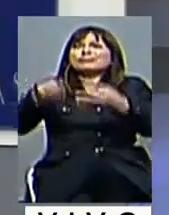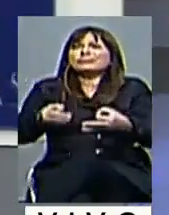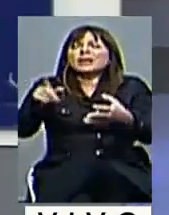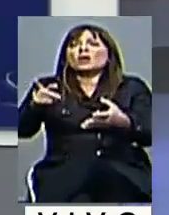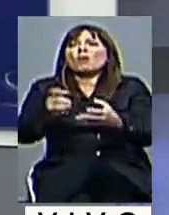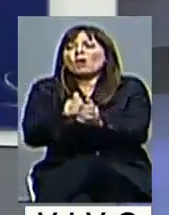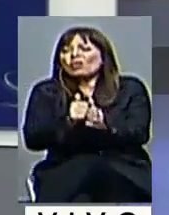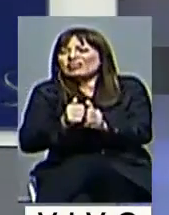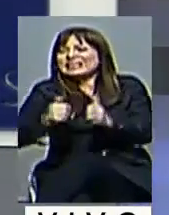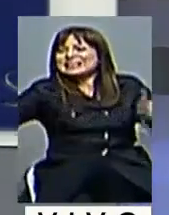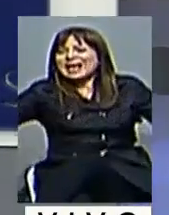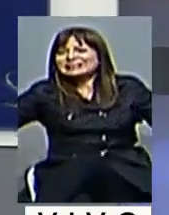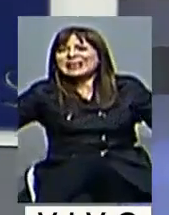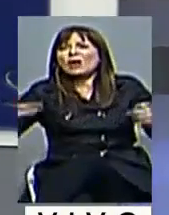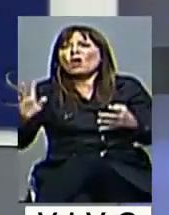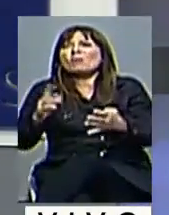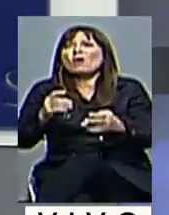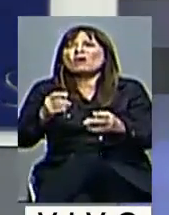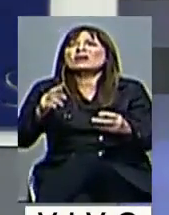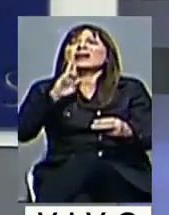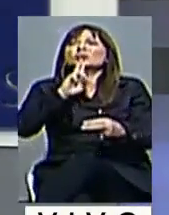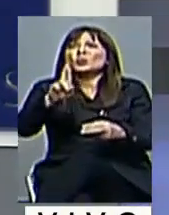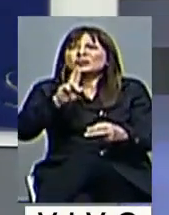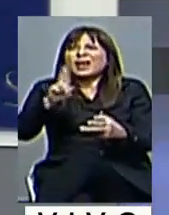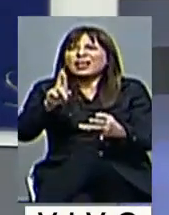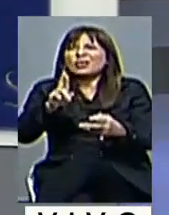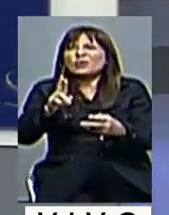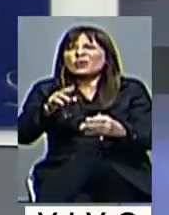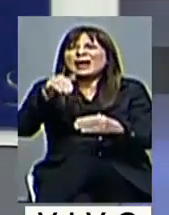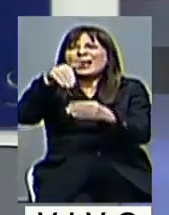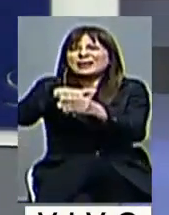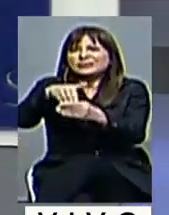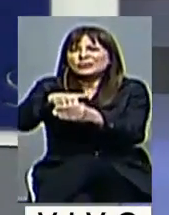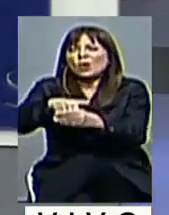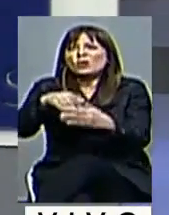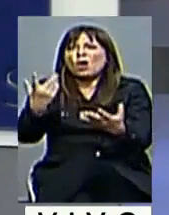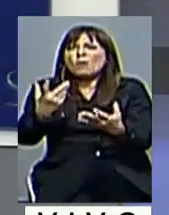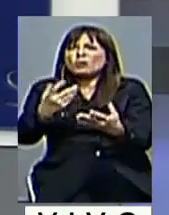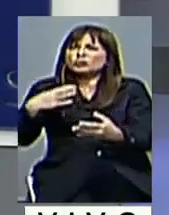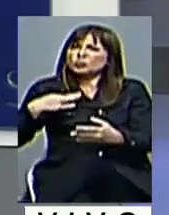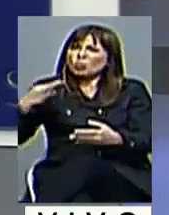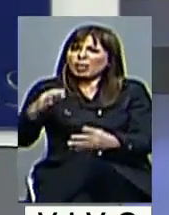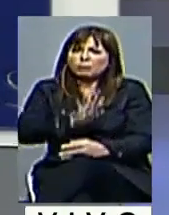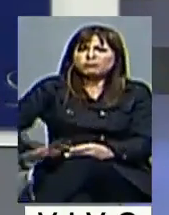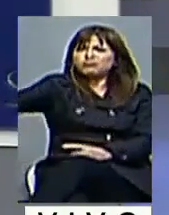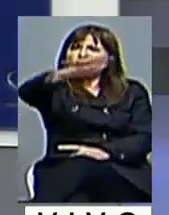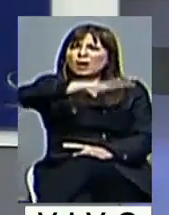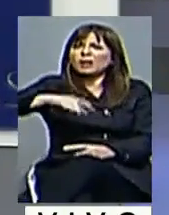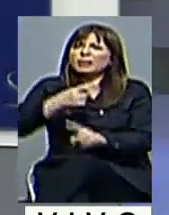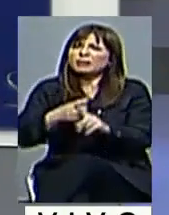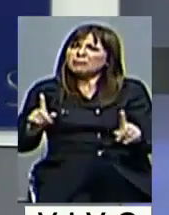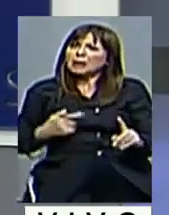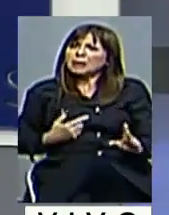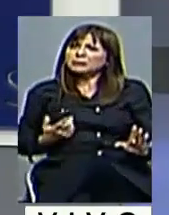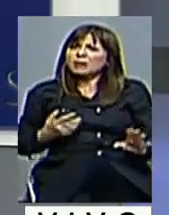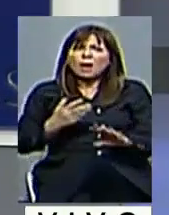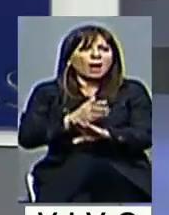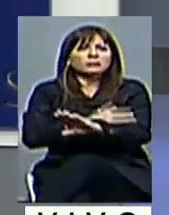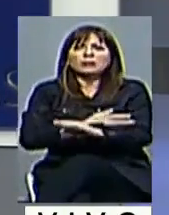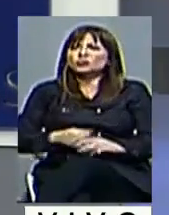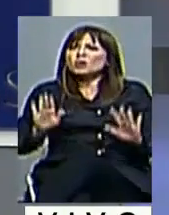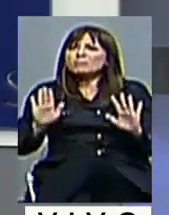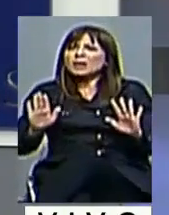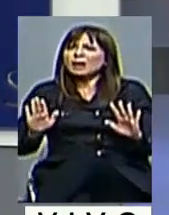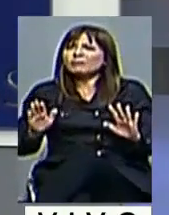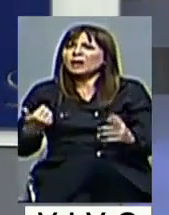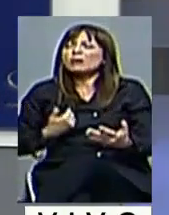distancia que marca el resultado de la elección, señala un poco una ciudadanía distinta a la que todos nos esperaban, señala también